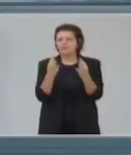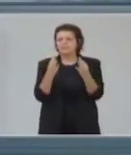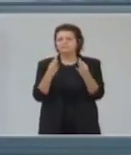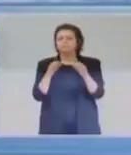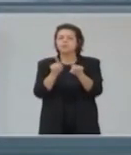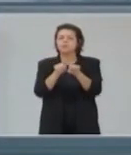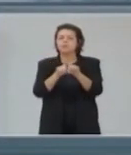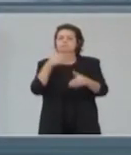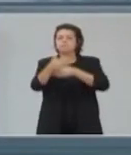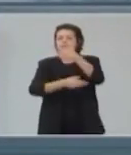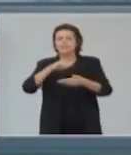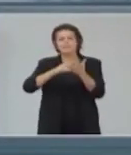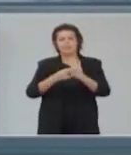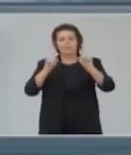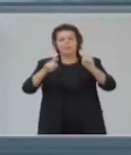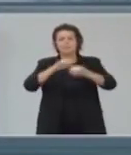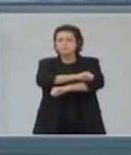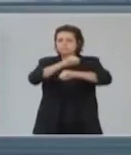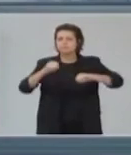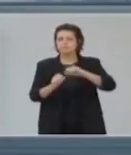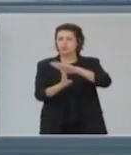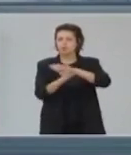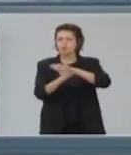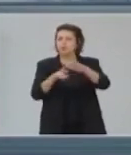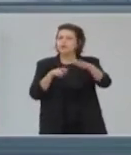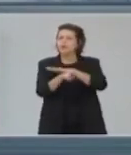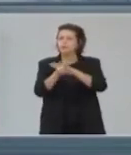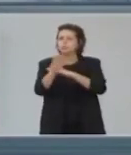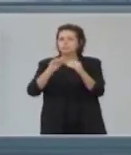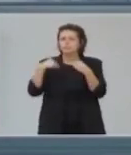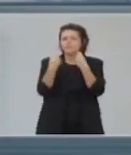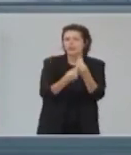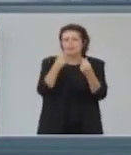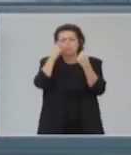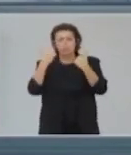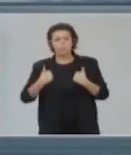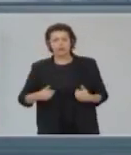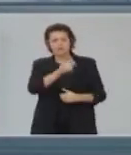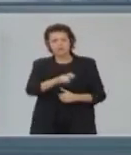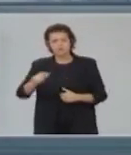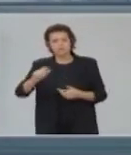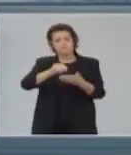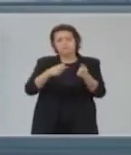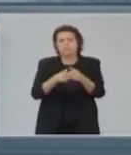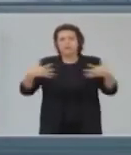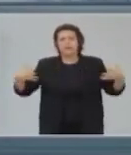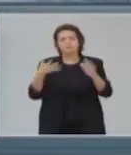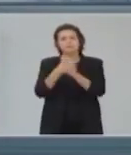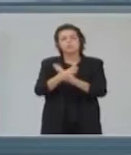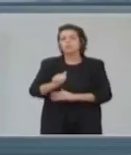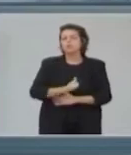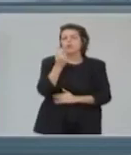fortaleciendo nuestro sistema educativo con más recursos materiales y humanos para ofrecer las mejores